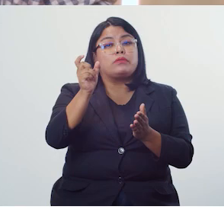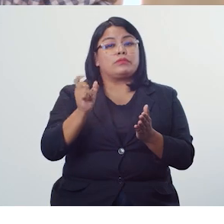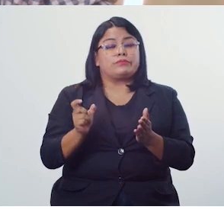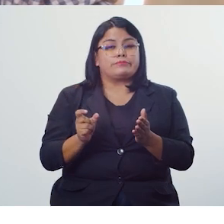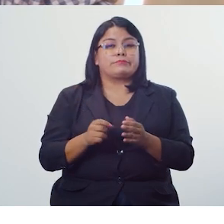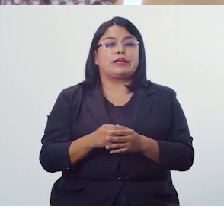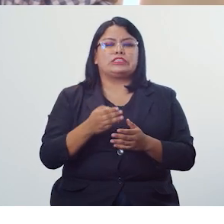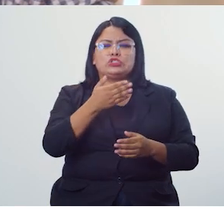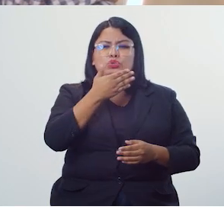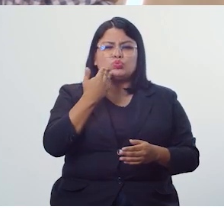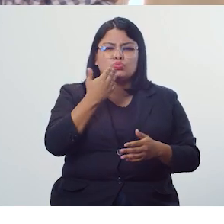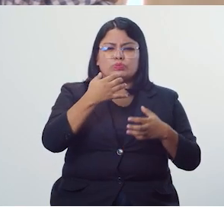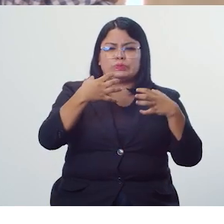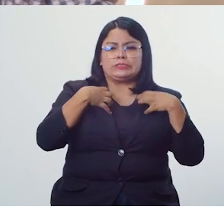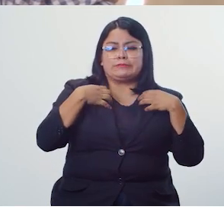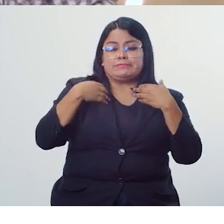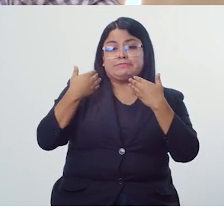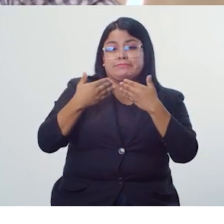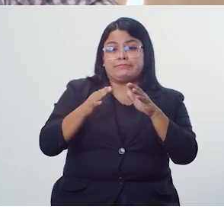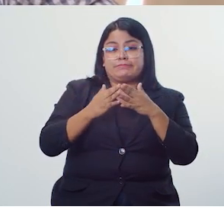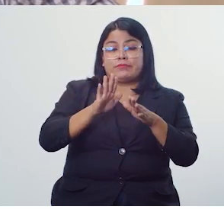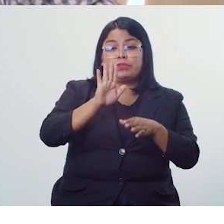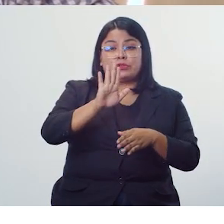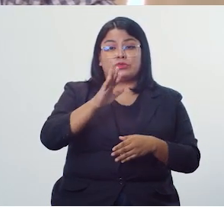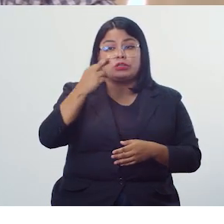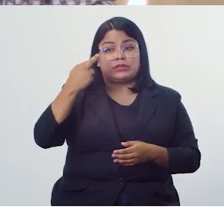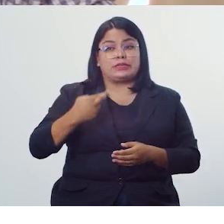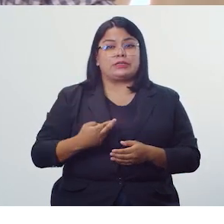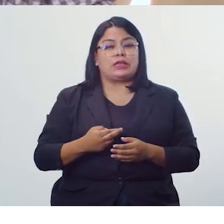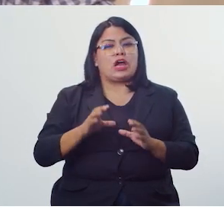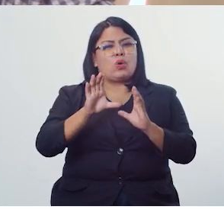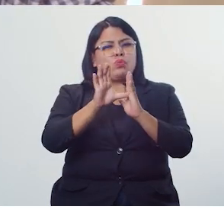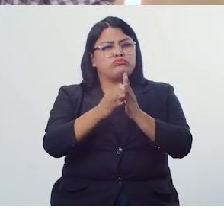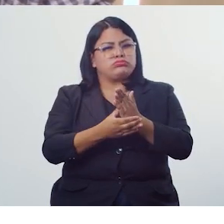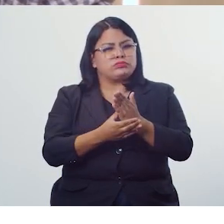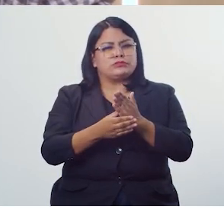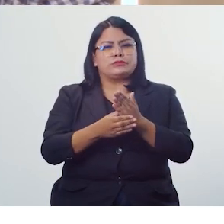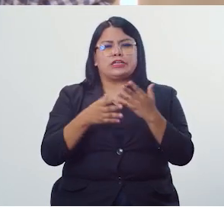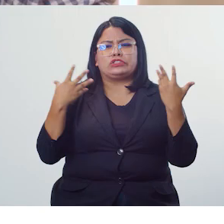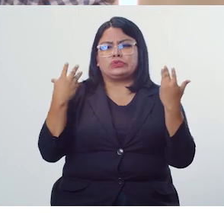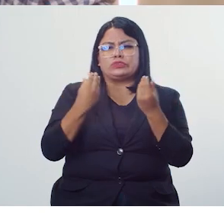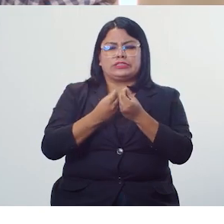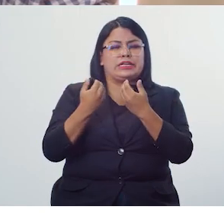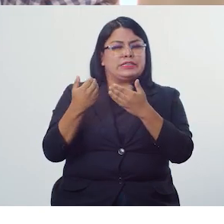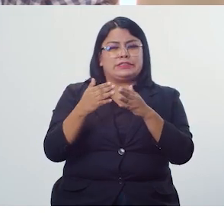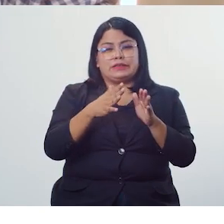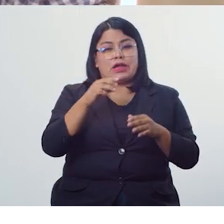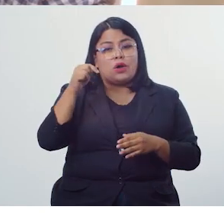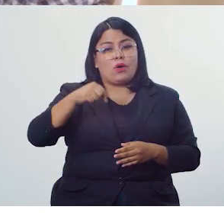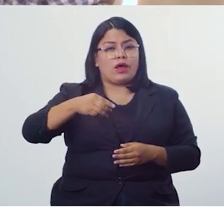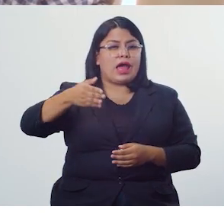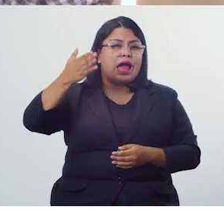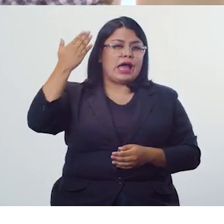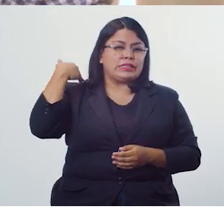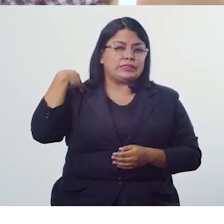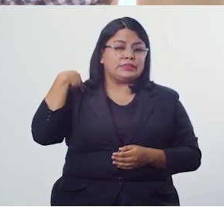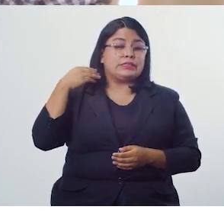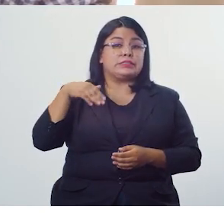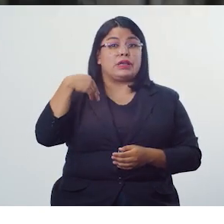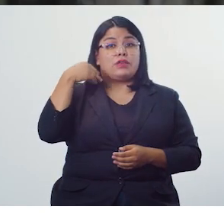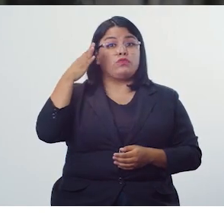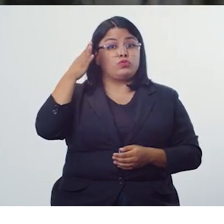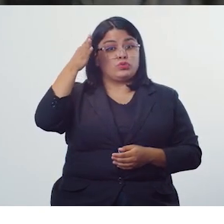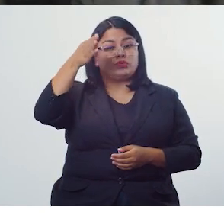a mundos y situaciones de vida diferentes a las propias, a culturas y civilizaciones del hoy, del ayer y del